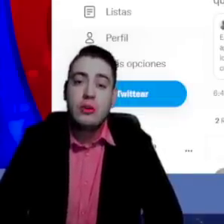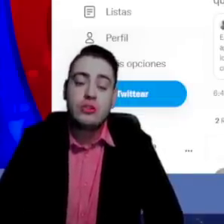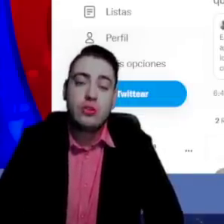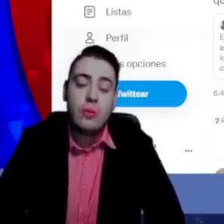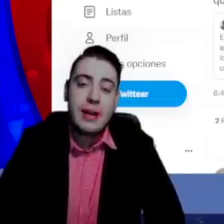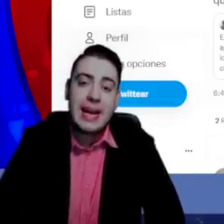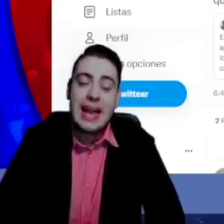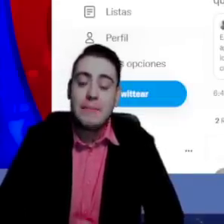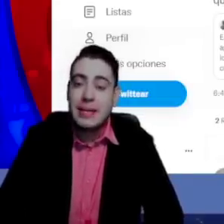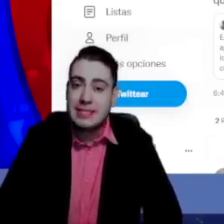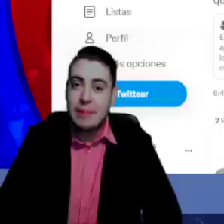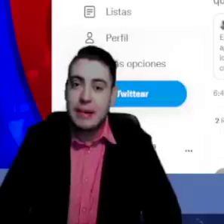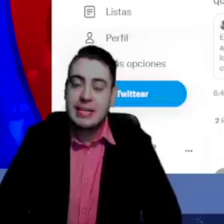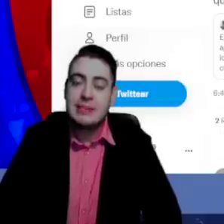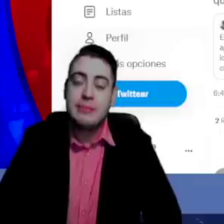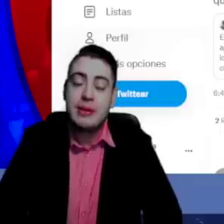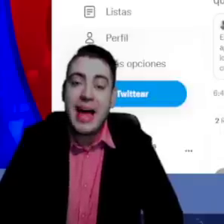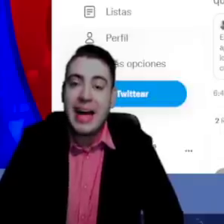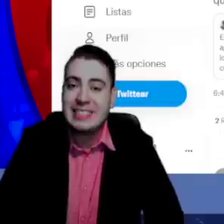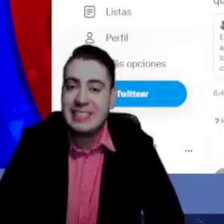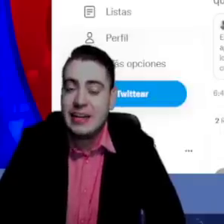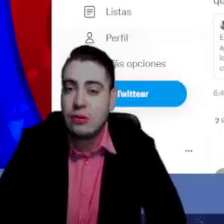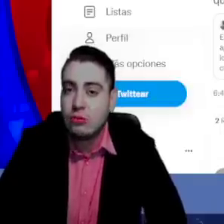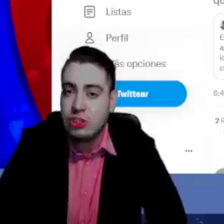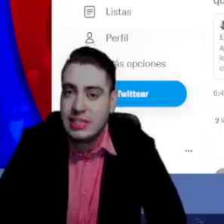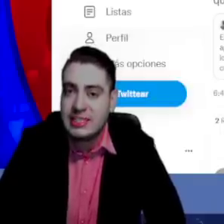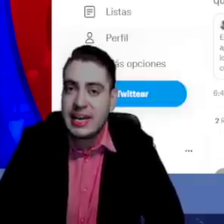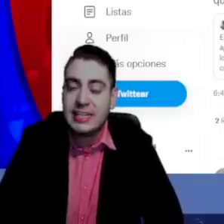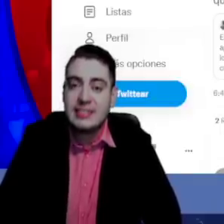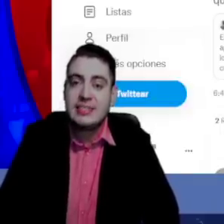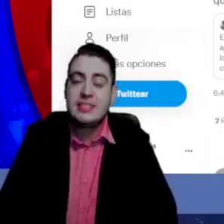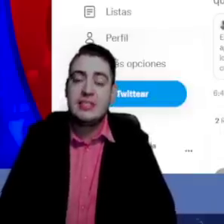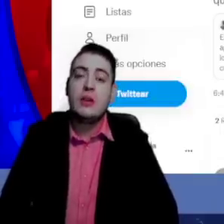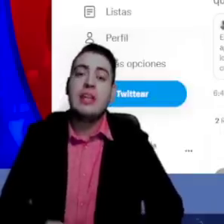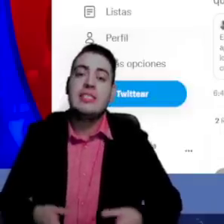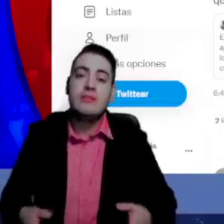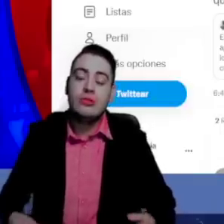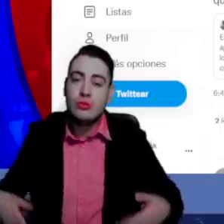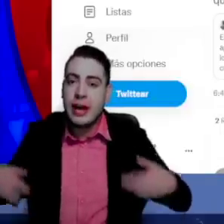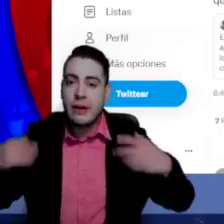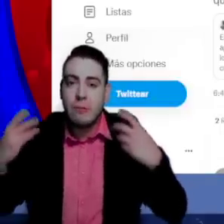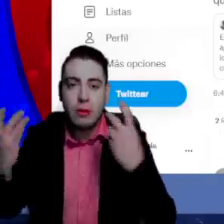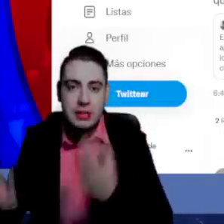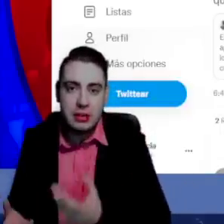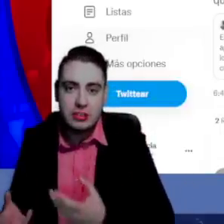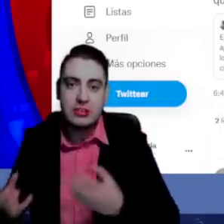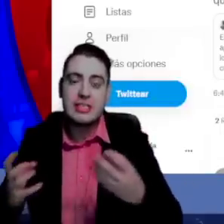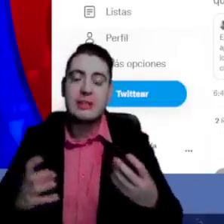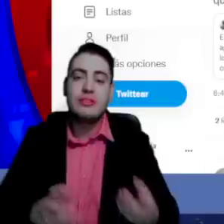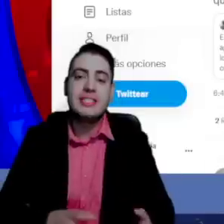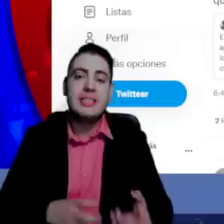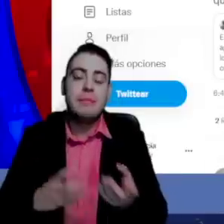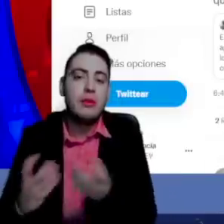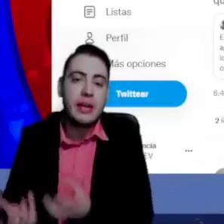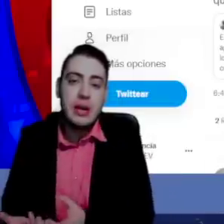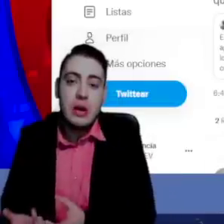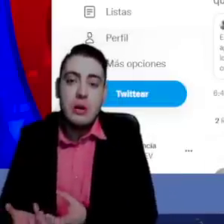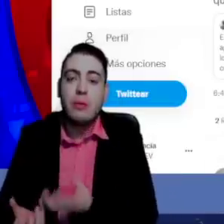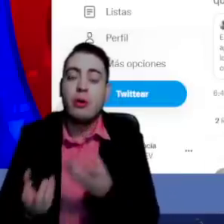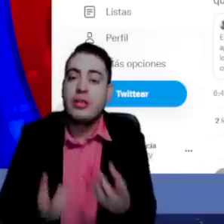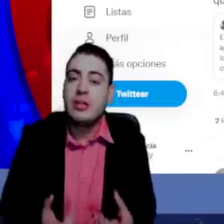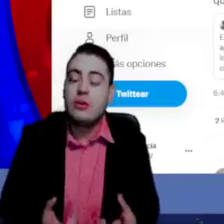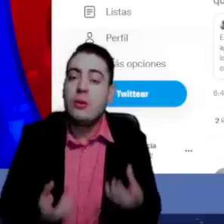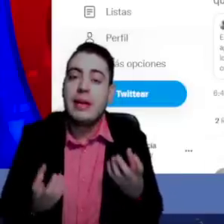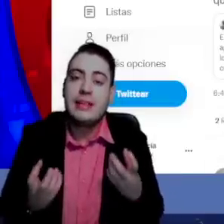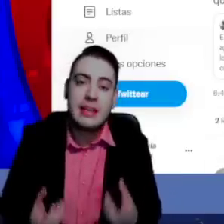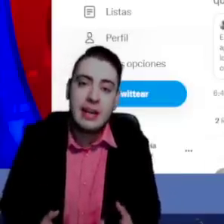poner todo sobre la mesa para que se pueda hacer justicia. Es decir, si no les damos un cargo político, si no les damos este poder,